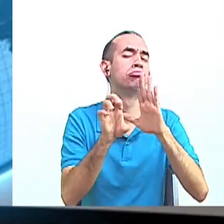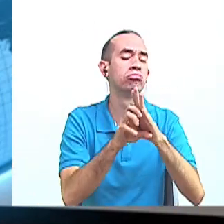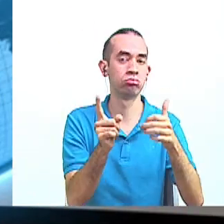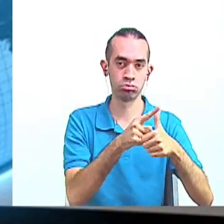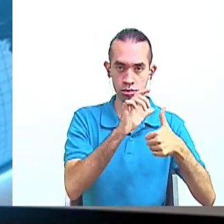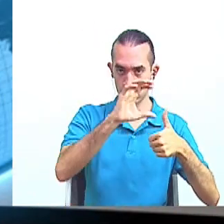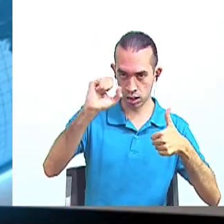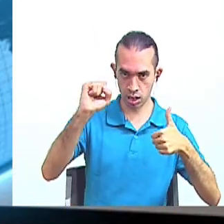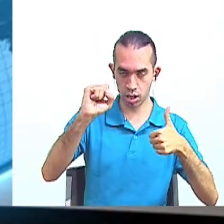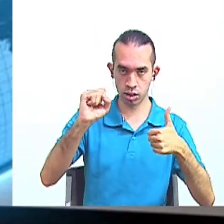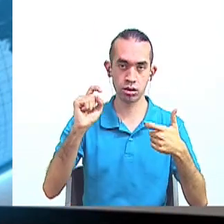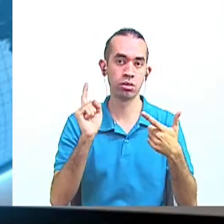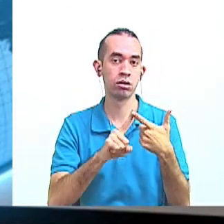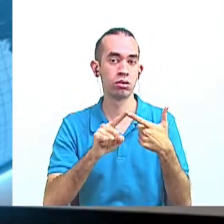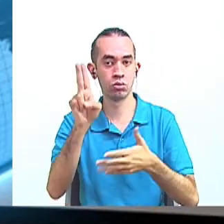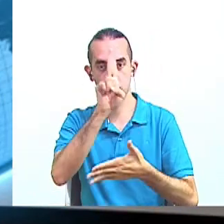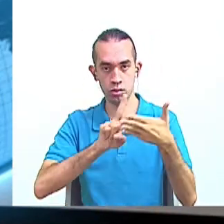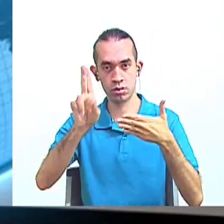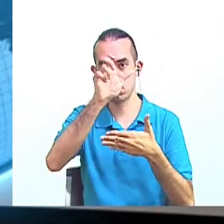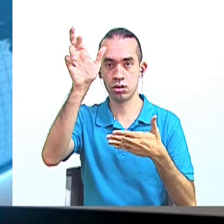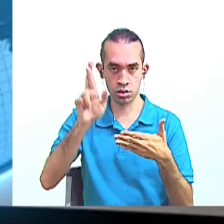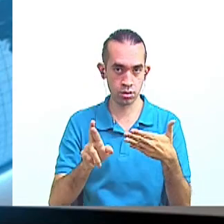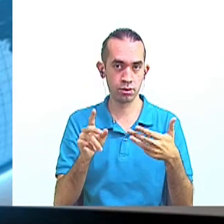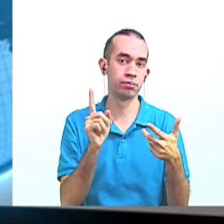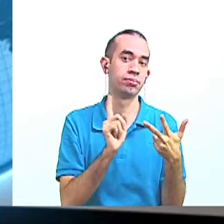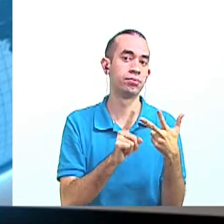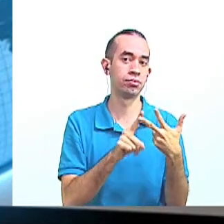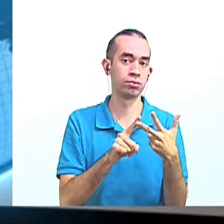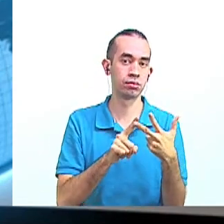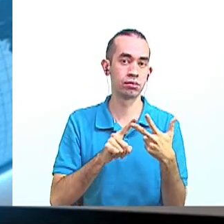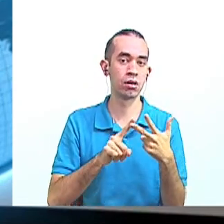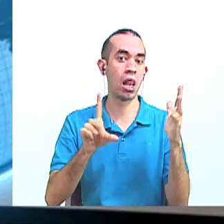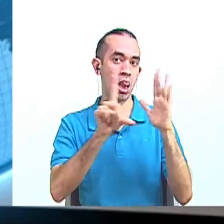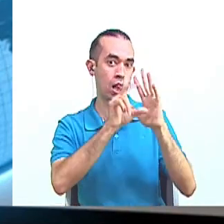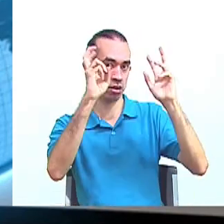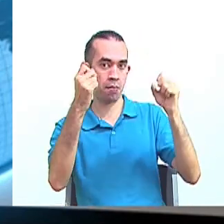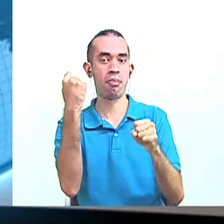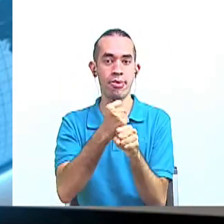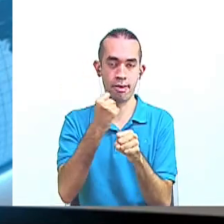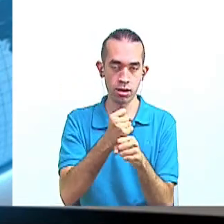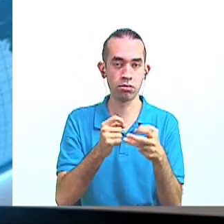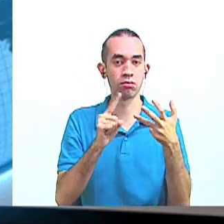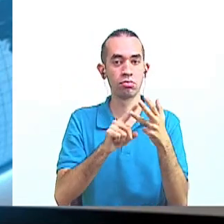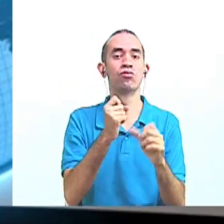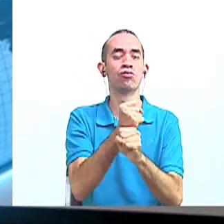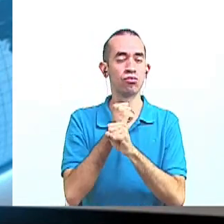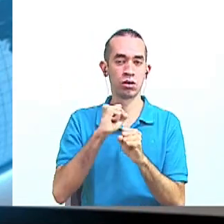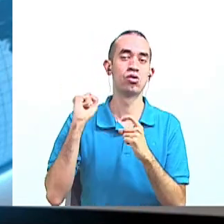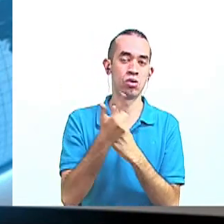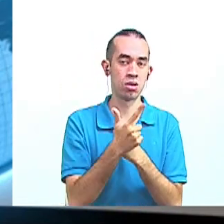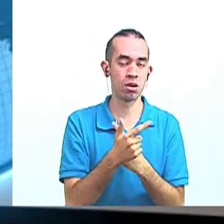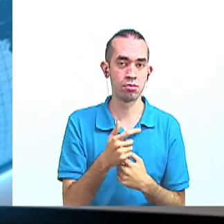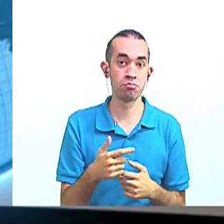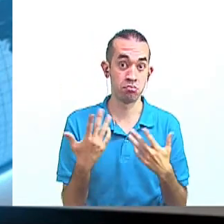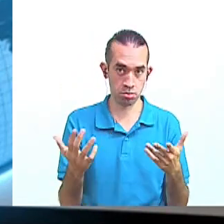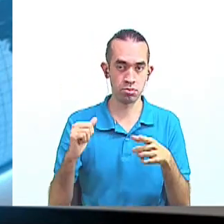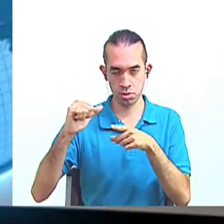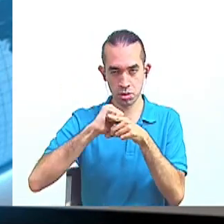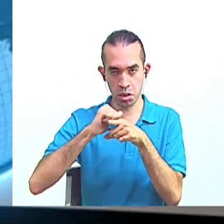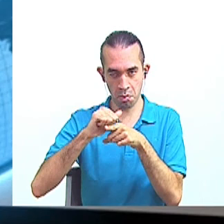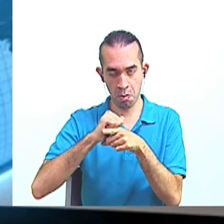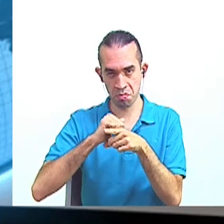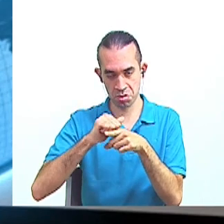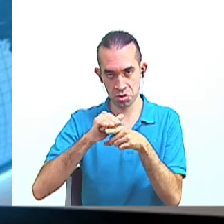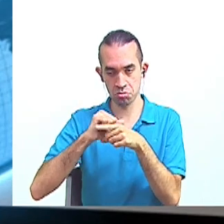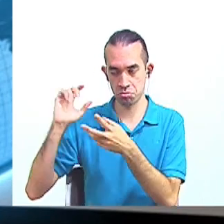Caja del Seguro, como la Universidad de Costa Rica, como el Código de Trabajo y las garantías sociales. ¿Qué te parece si vamos a hacer un repaso